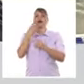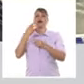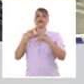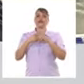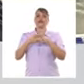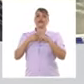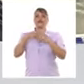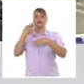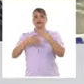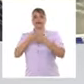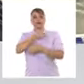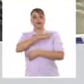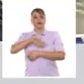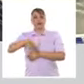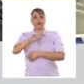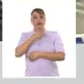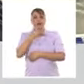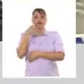el medio ambiente,